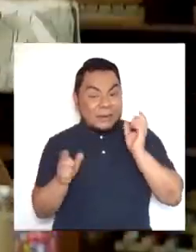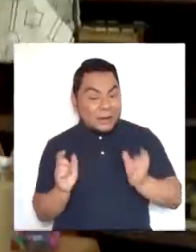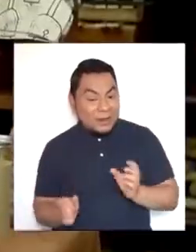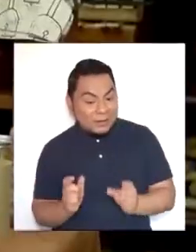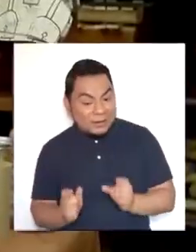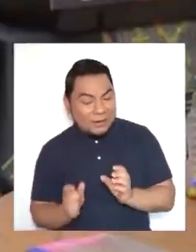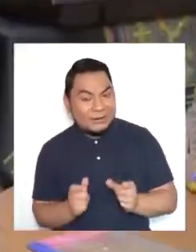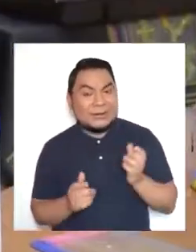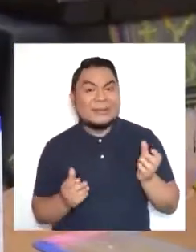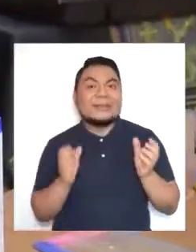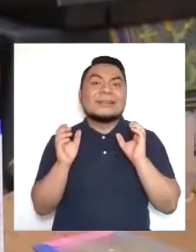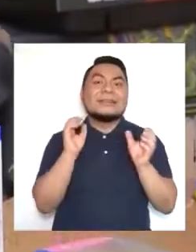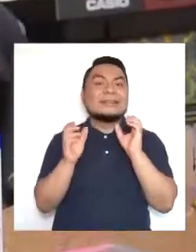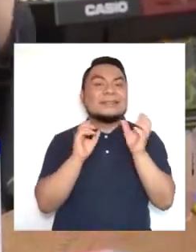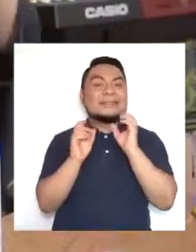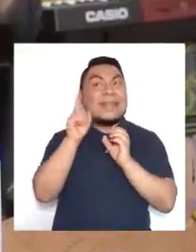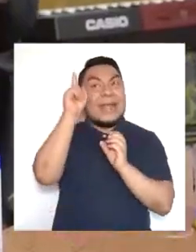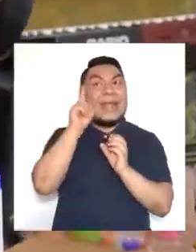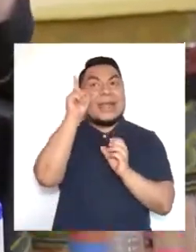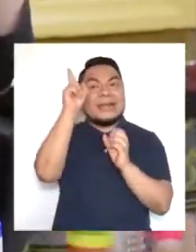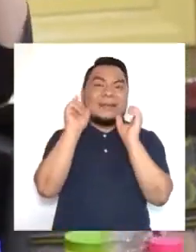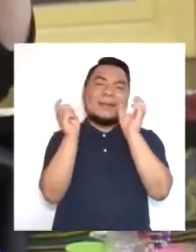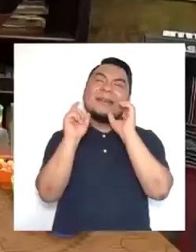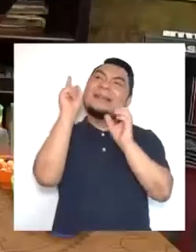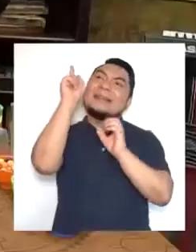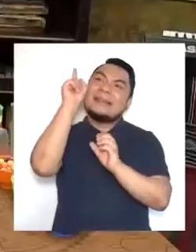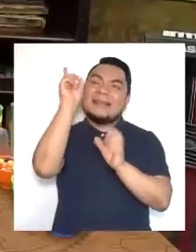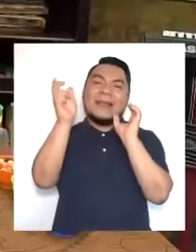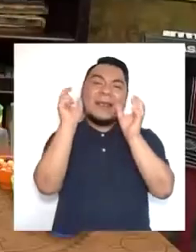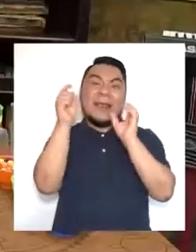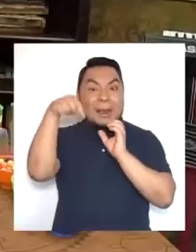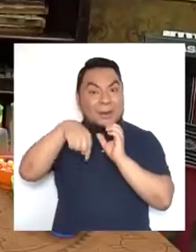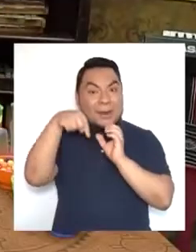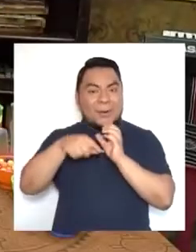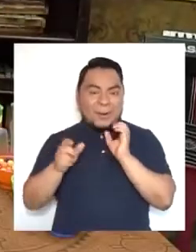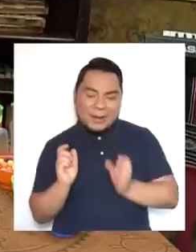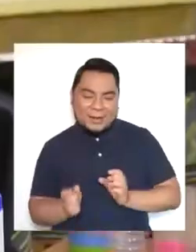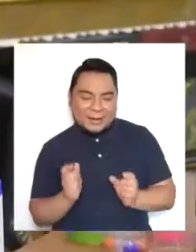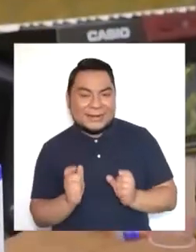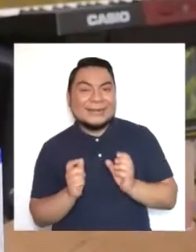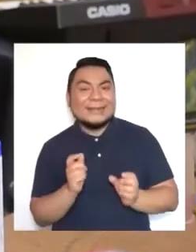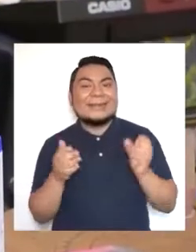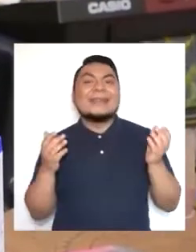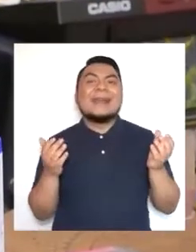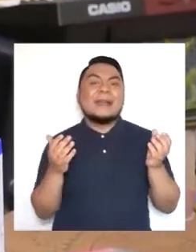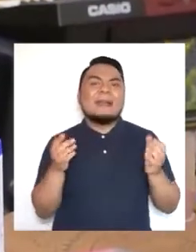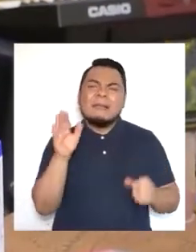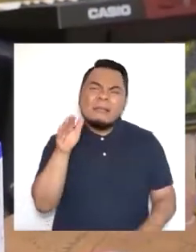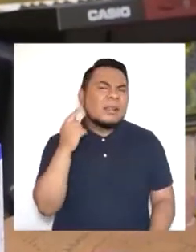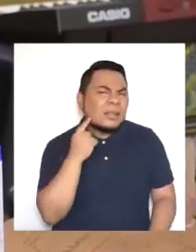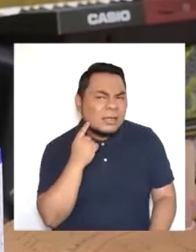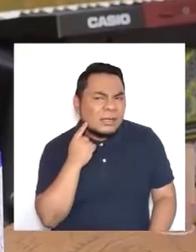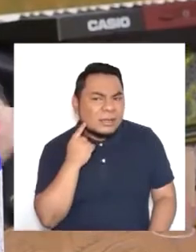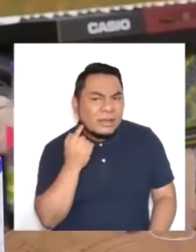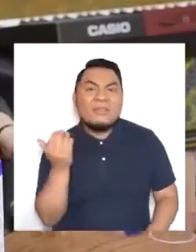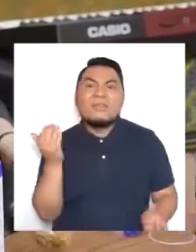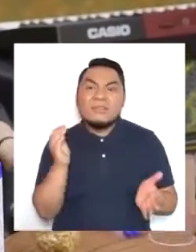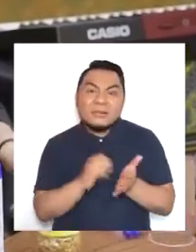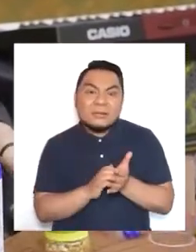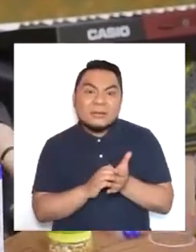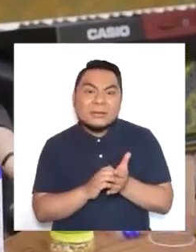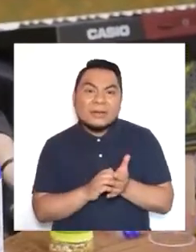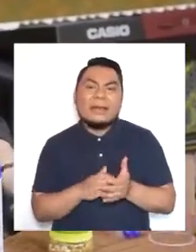Toco abajo, abajo. Toco arriba, arriba. Toco abajo, abajo. ¿Qué? ¿Otra